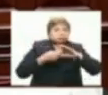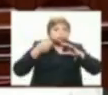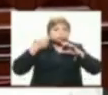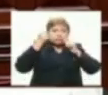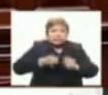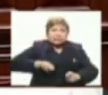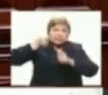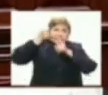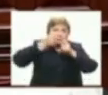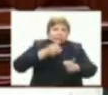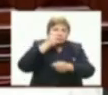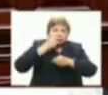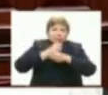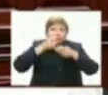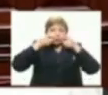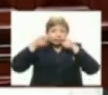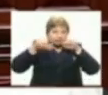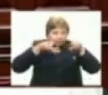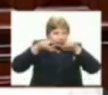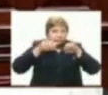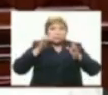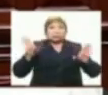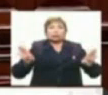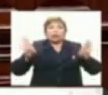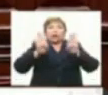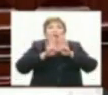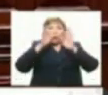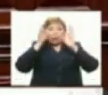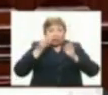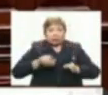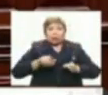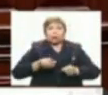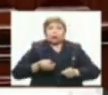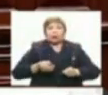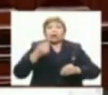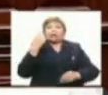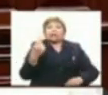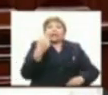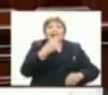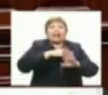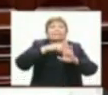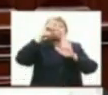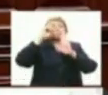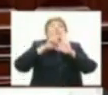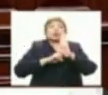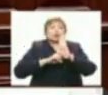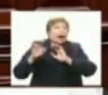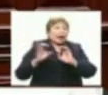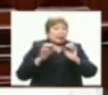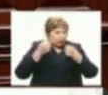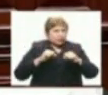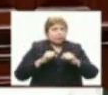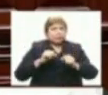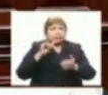la explotación, el control y el cierre adecuado de cada proyecto. Haremos lo